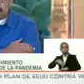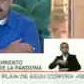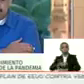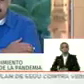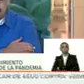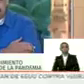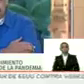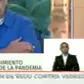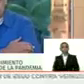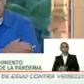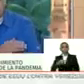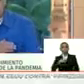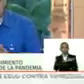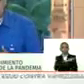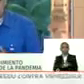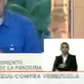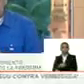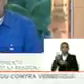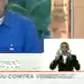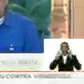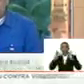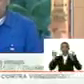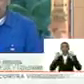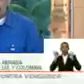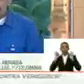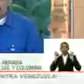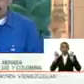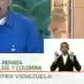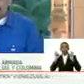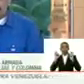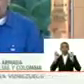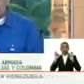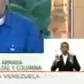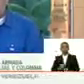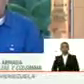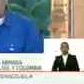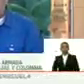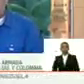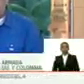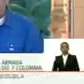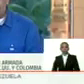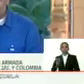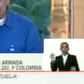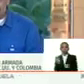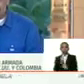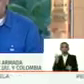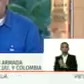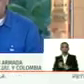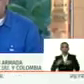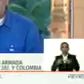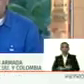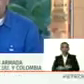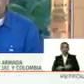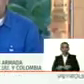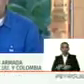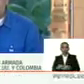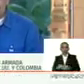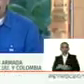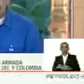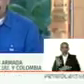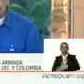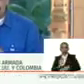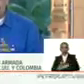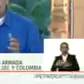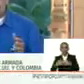he ordenado en el marco del operativo permanente escudo bolivariano